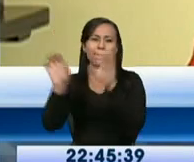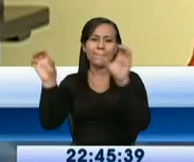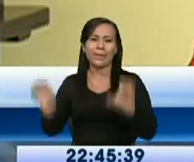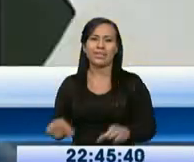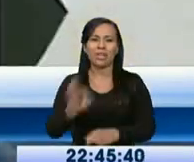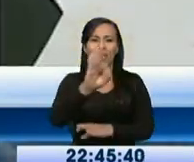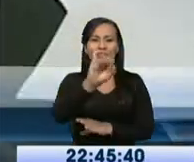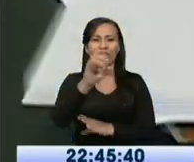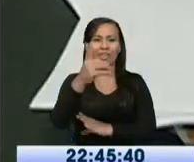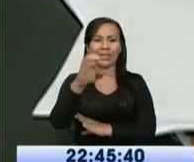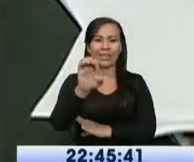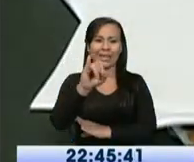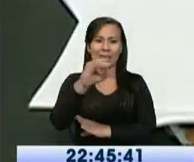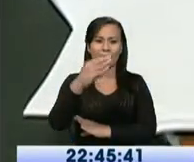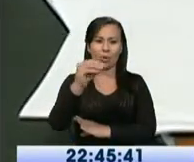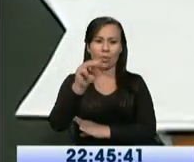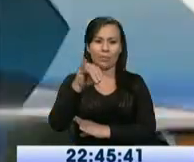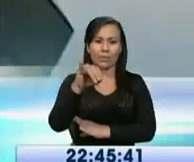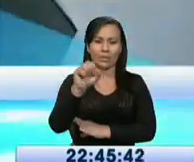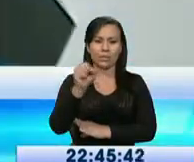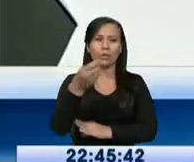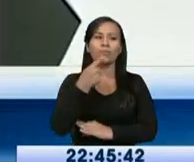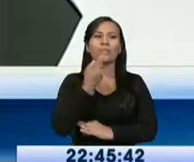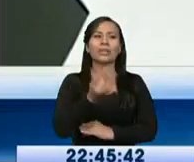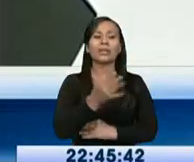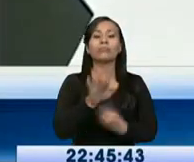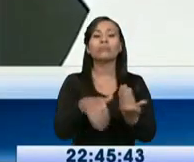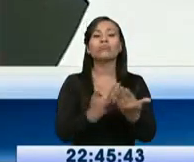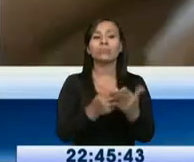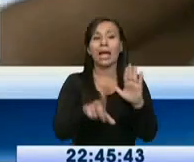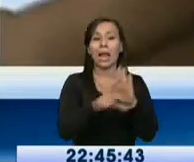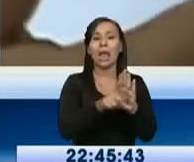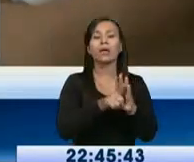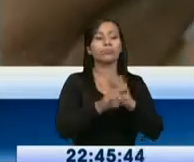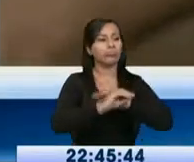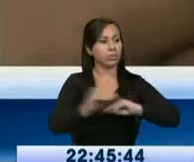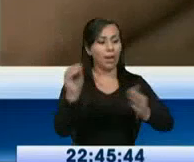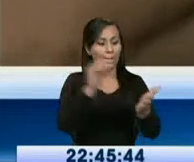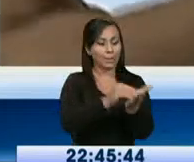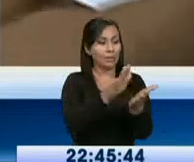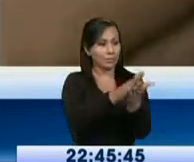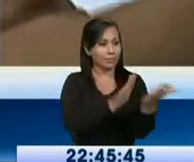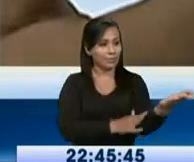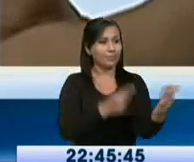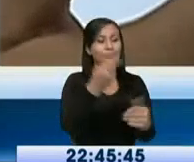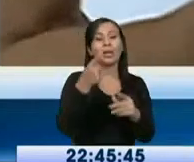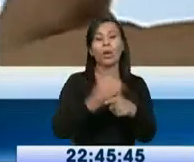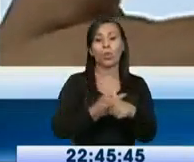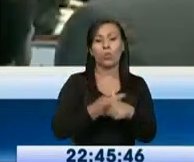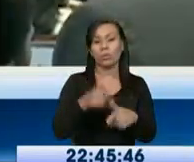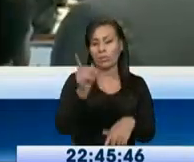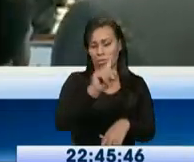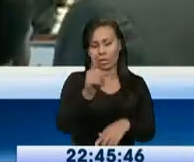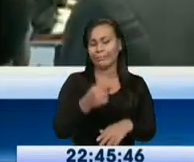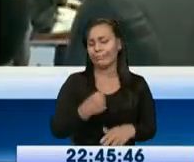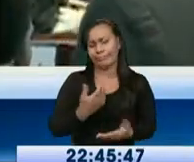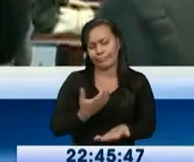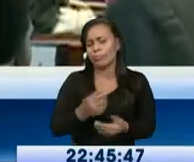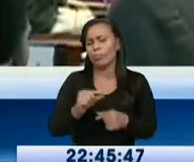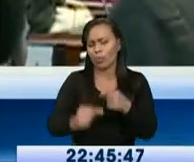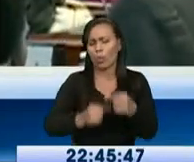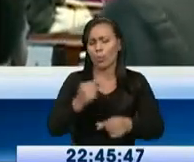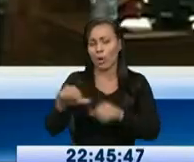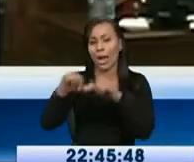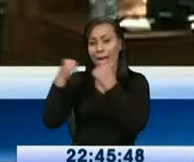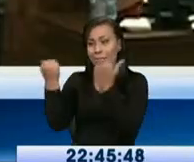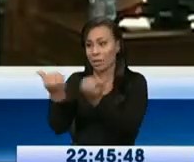es malo. El proyecto de ley, a diferencia del anterior, fue enviado por la vía regular y no como económico urgente, lo que da tiempo a la Asamblea para